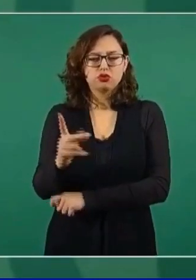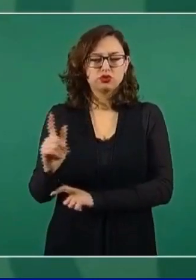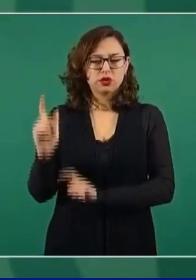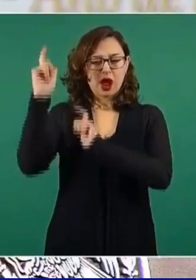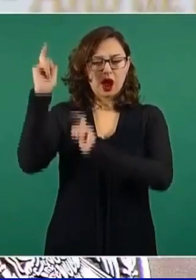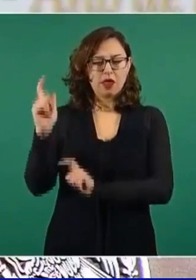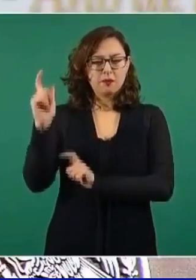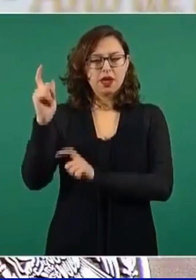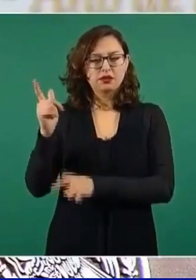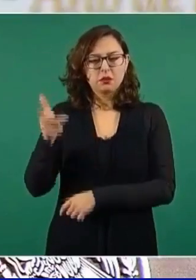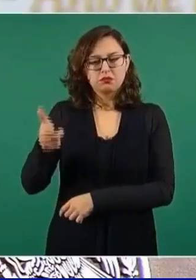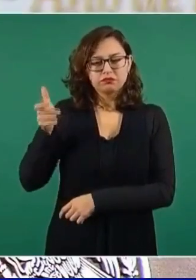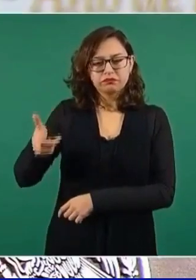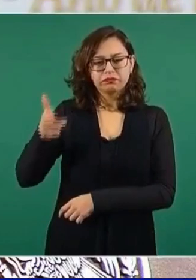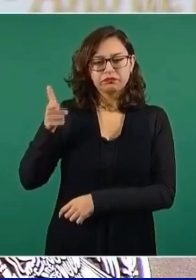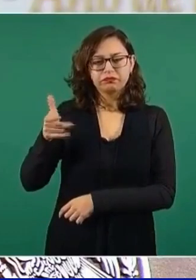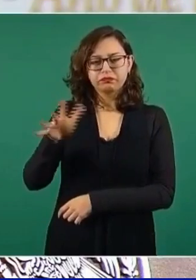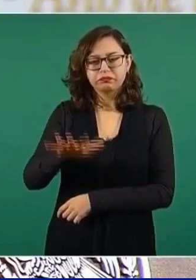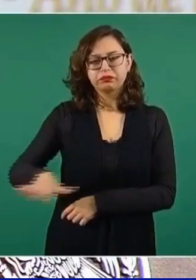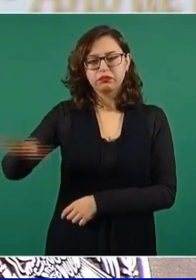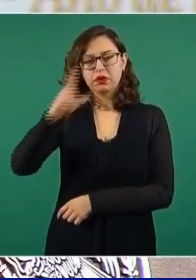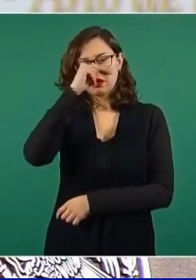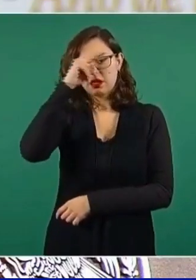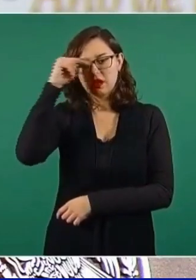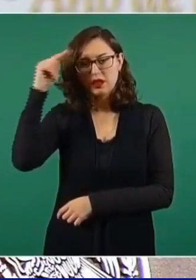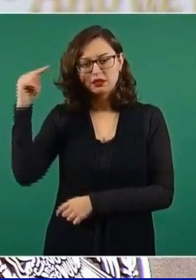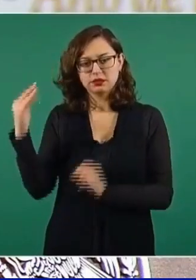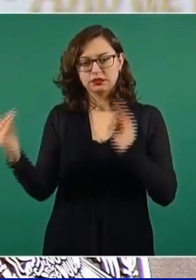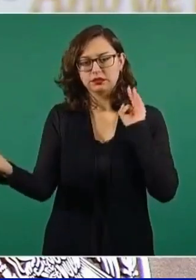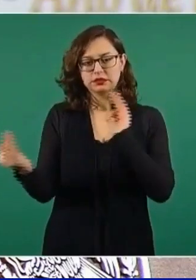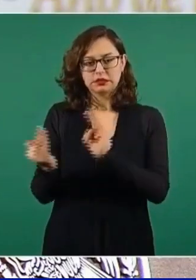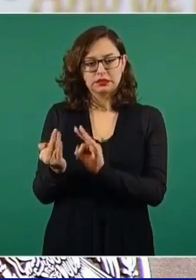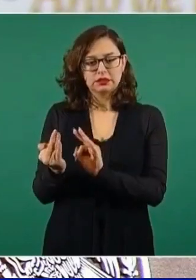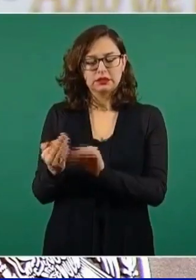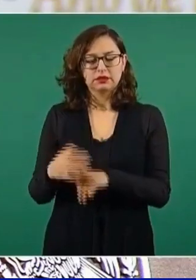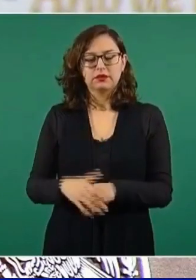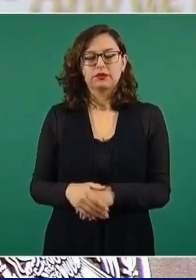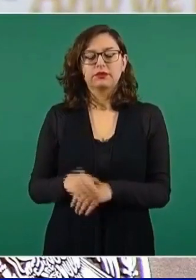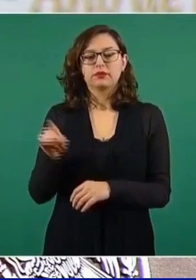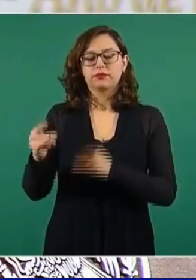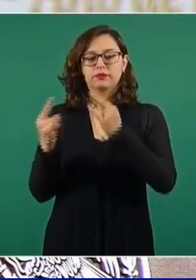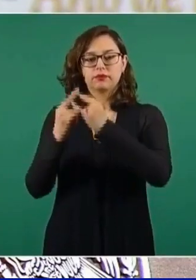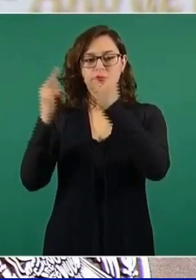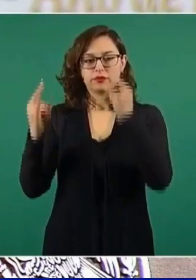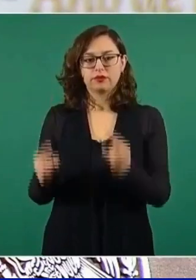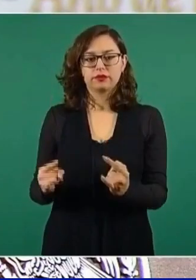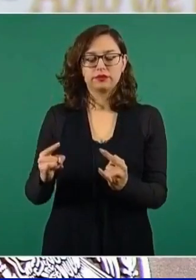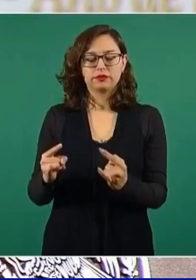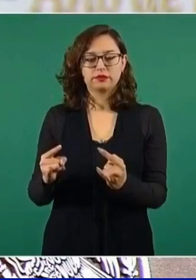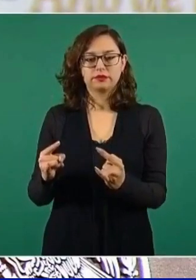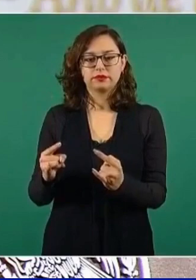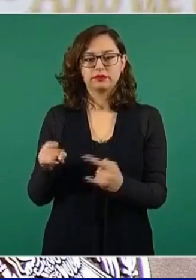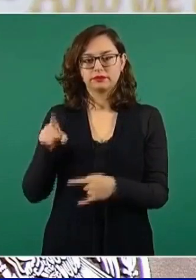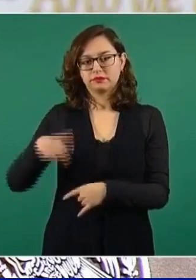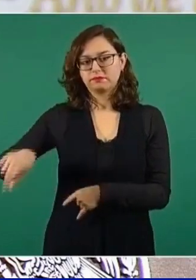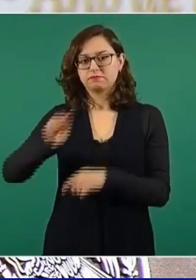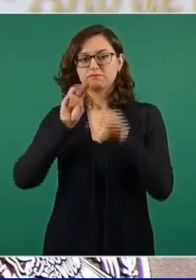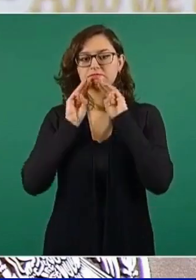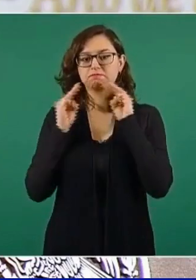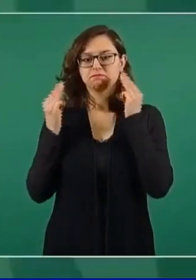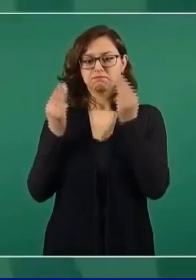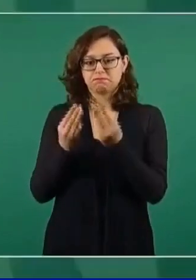en la costa de Nayarit, en un campamento del crimen